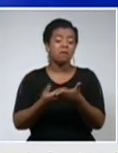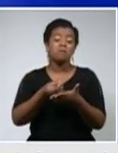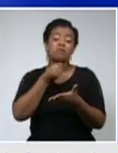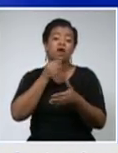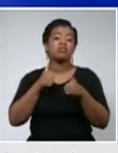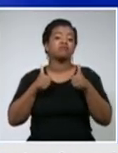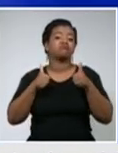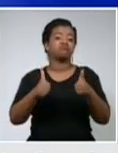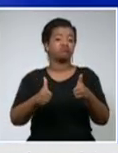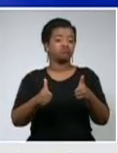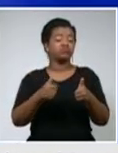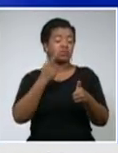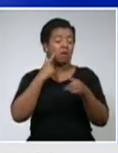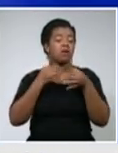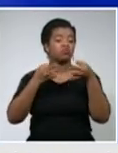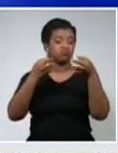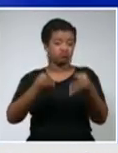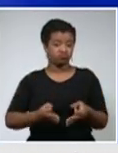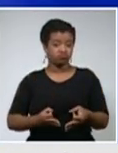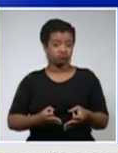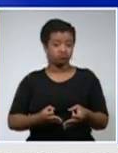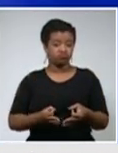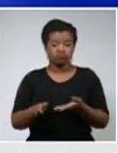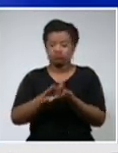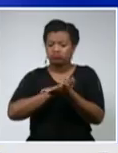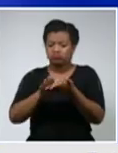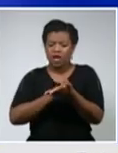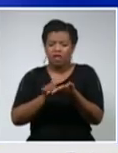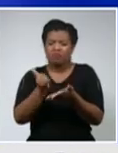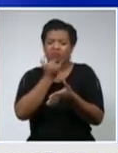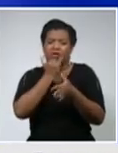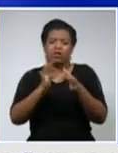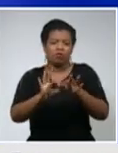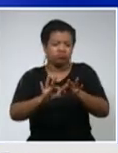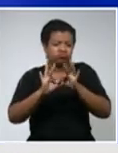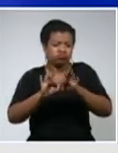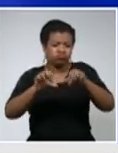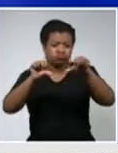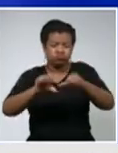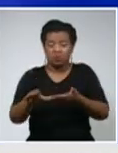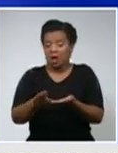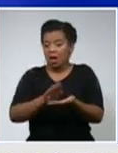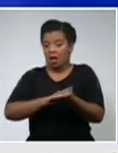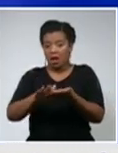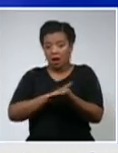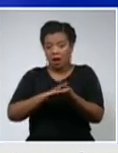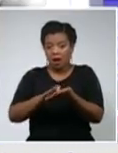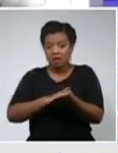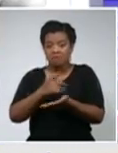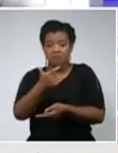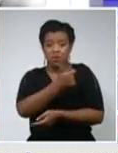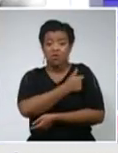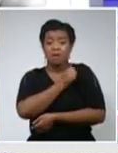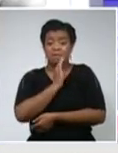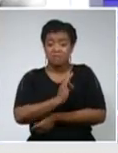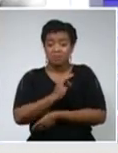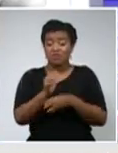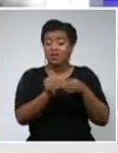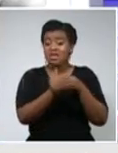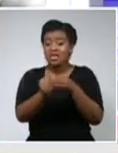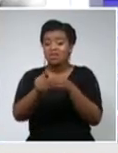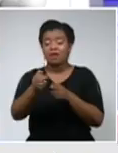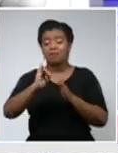seguridad, sin ningún evento adverso grave, lo explicaban incluso los líderes de estos proyectos en el